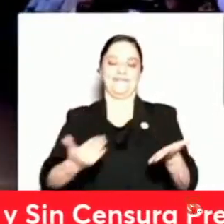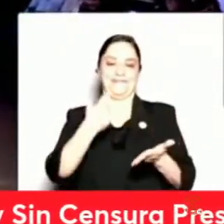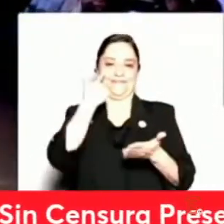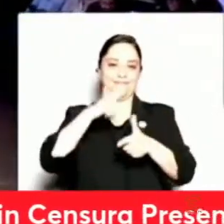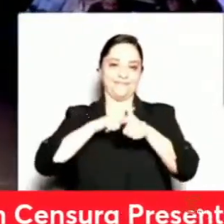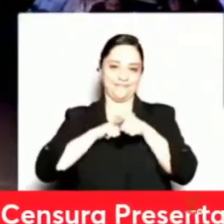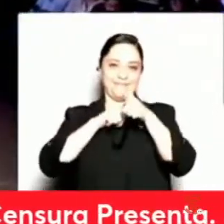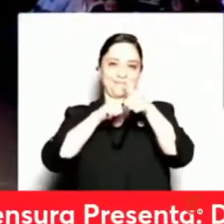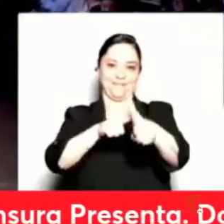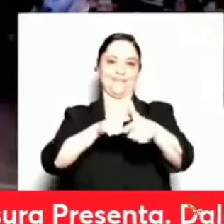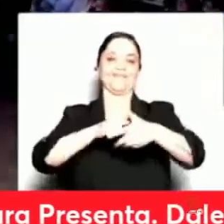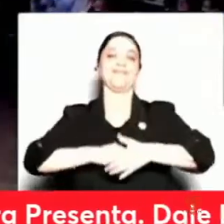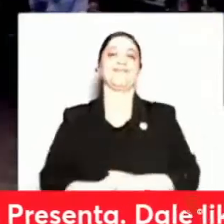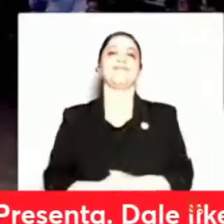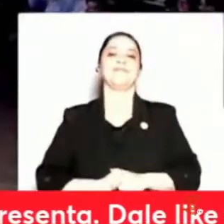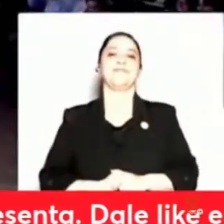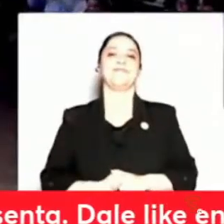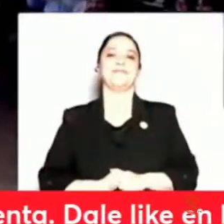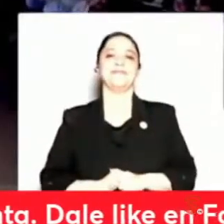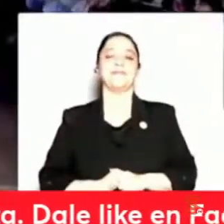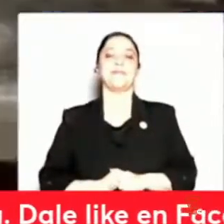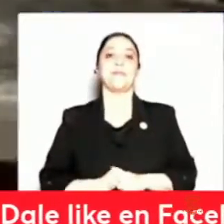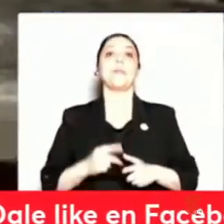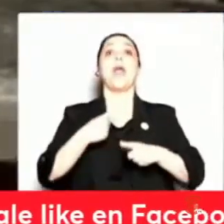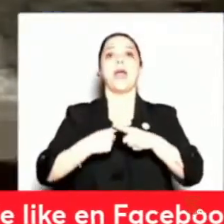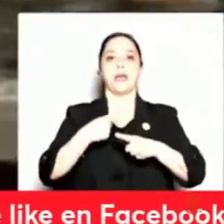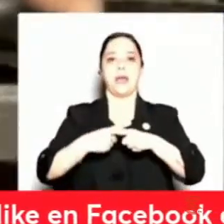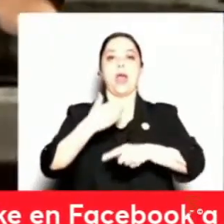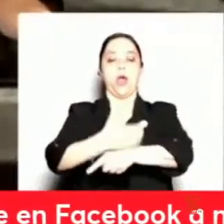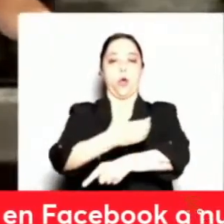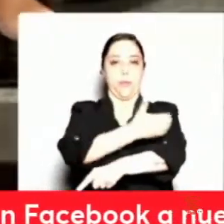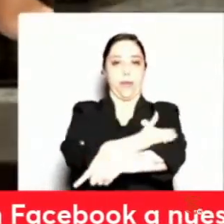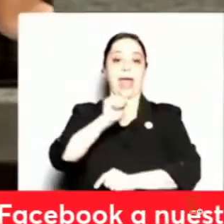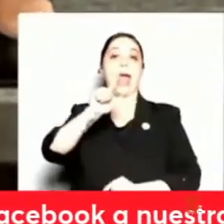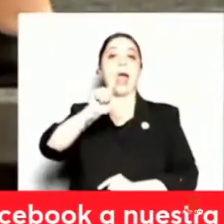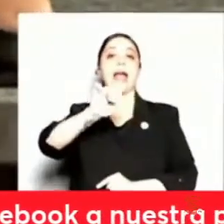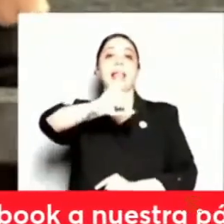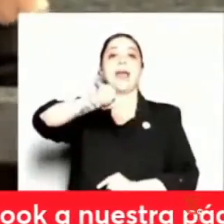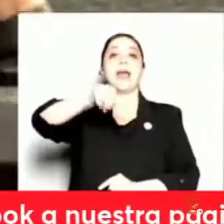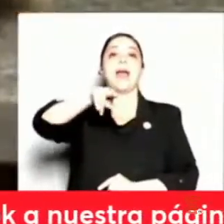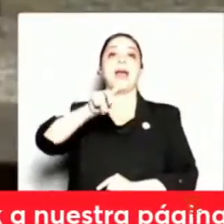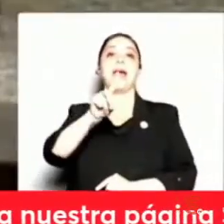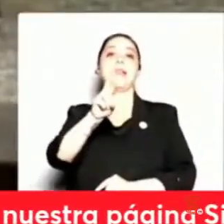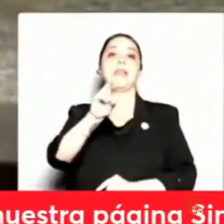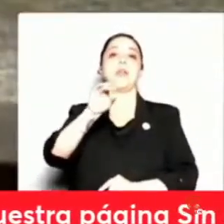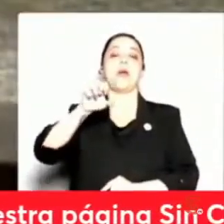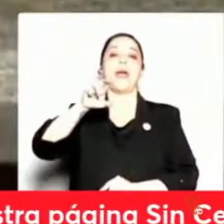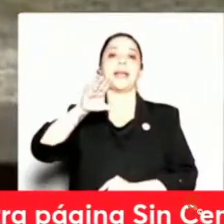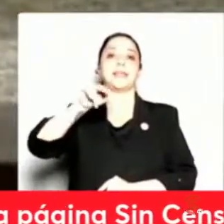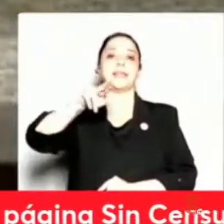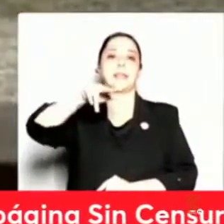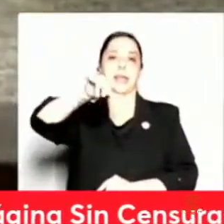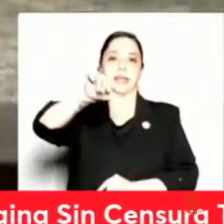Continuamos con el compañero Alejandro Encinas.